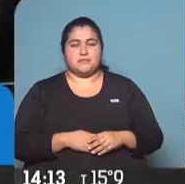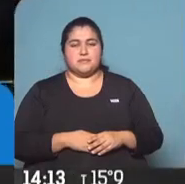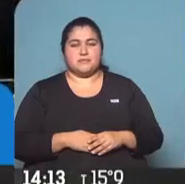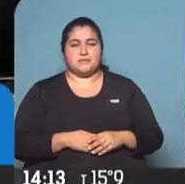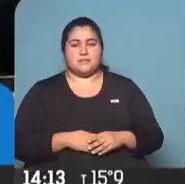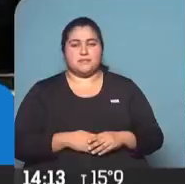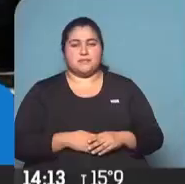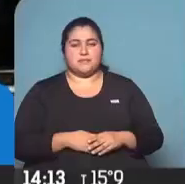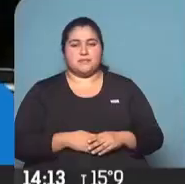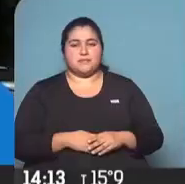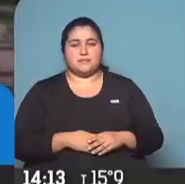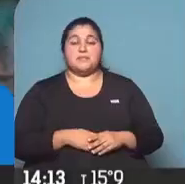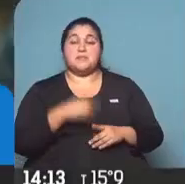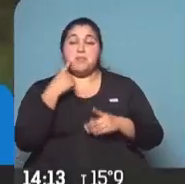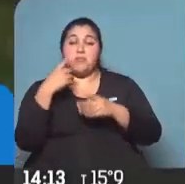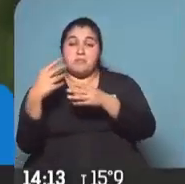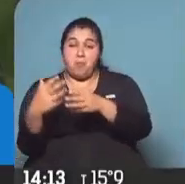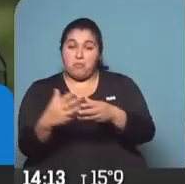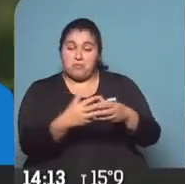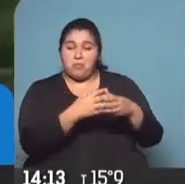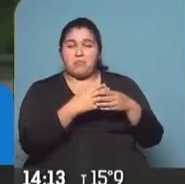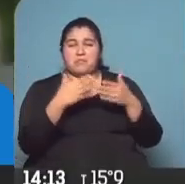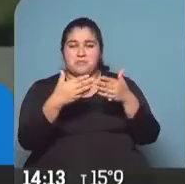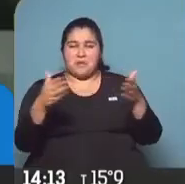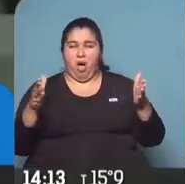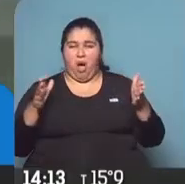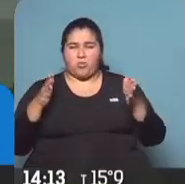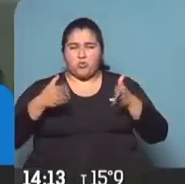y se aproximan los vehículos blindados